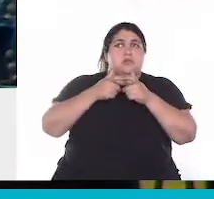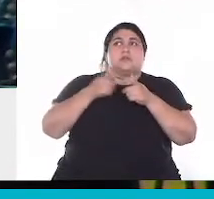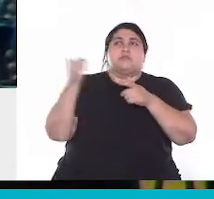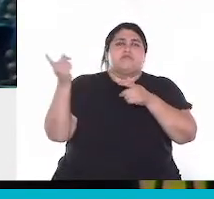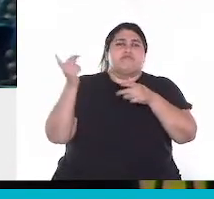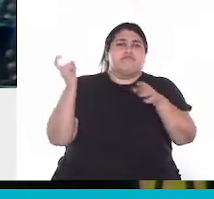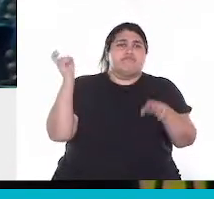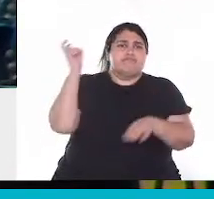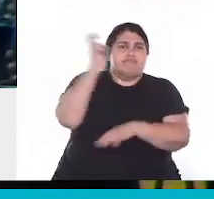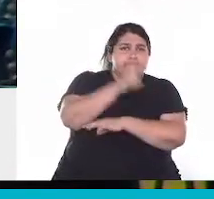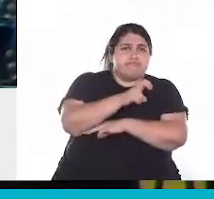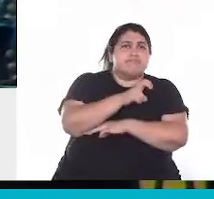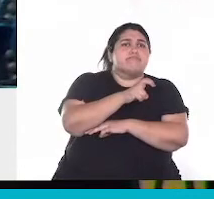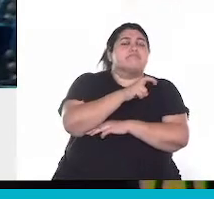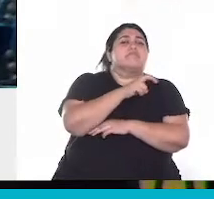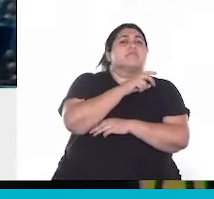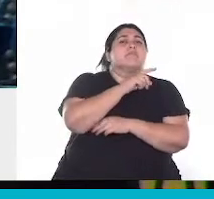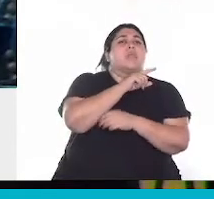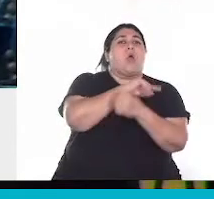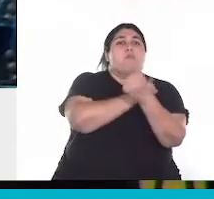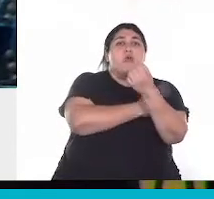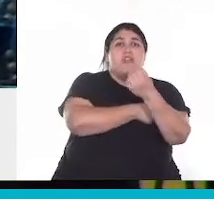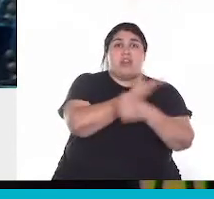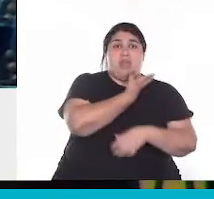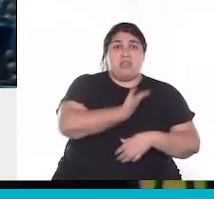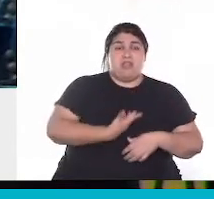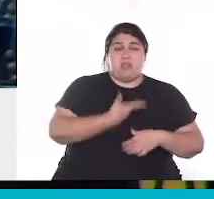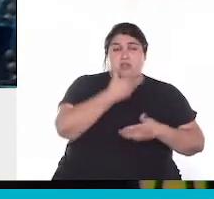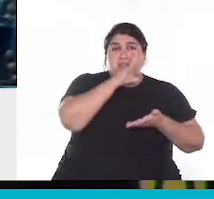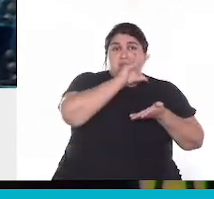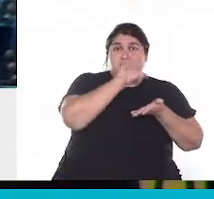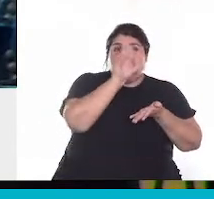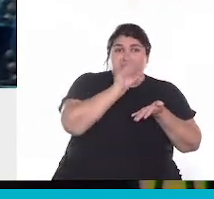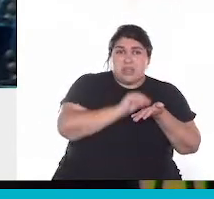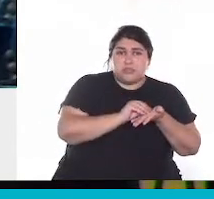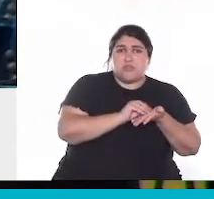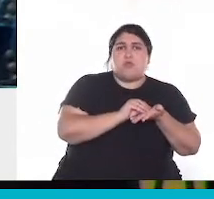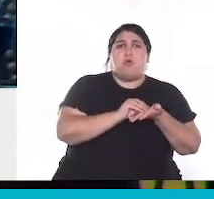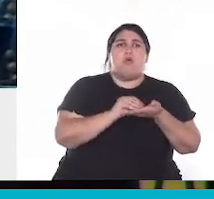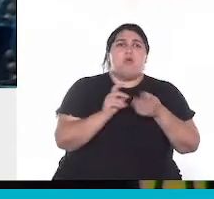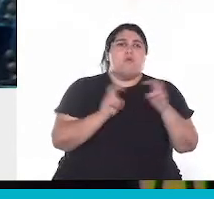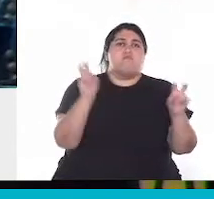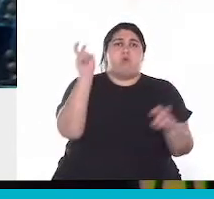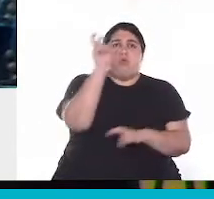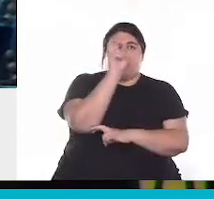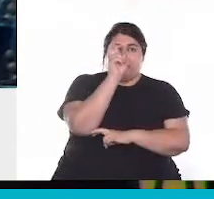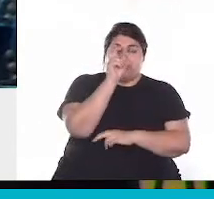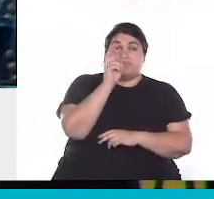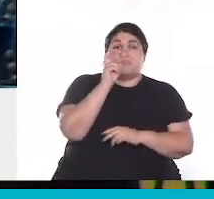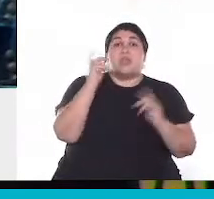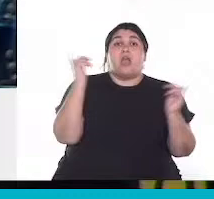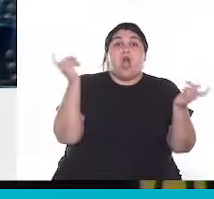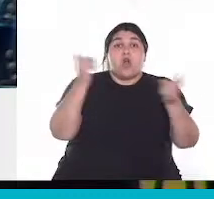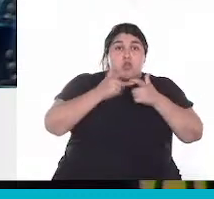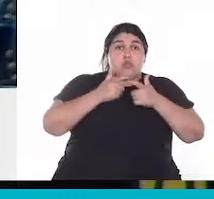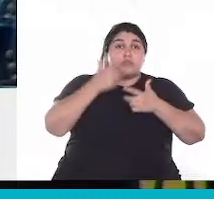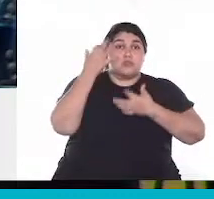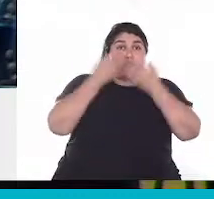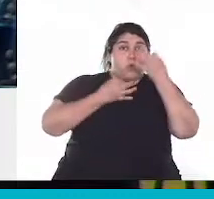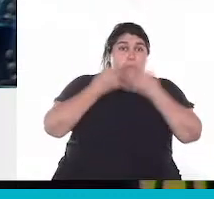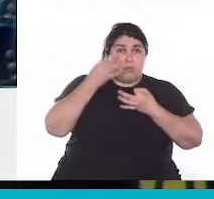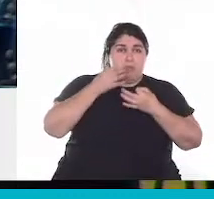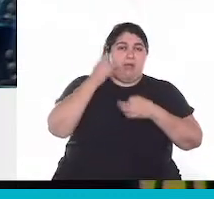atropellando al Poder Legislativo, porque para poder hacer eso, la Corte Suprema, sin ningún